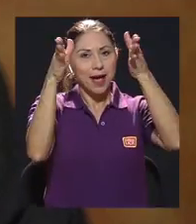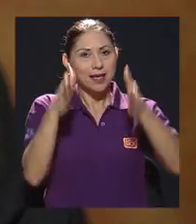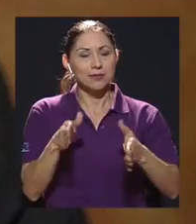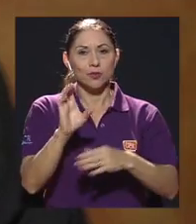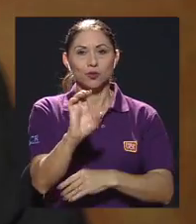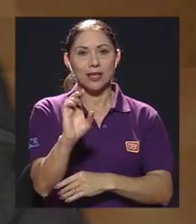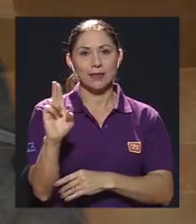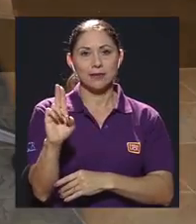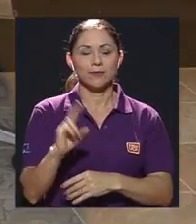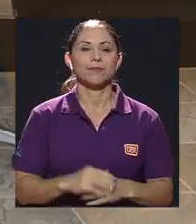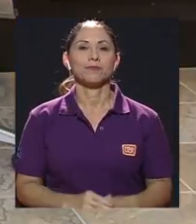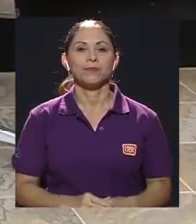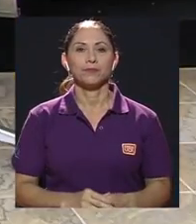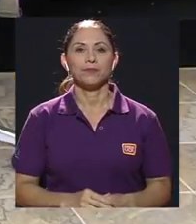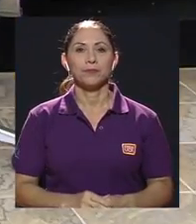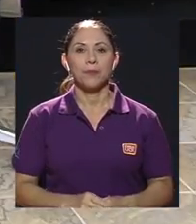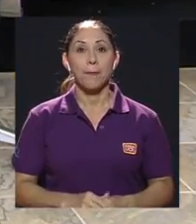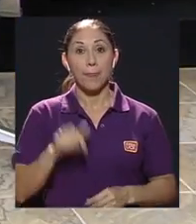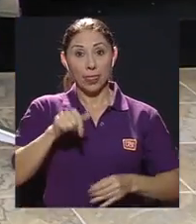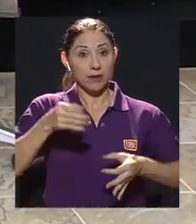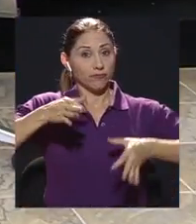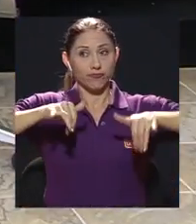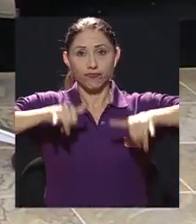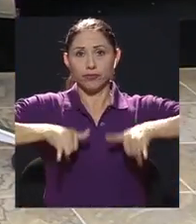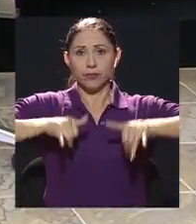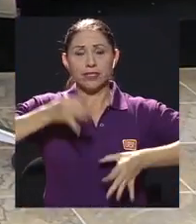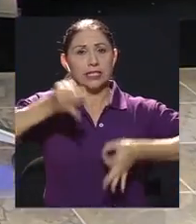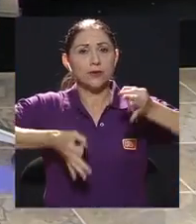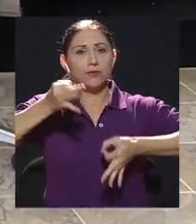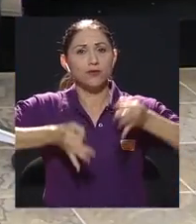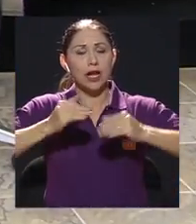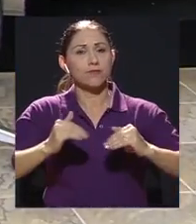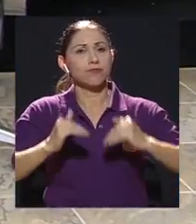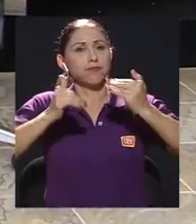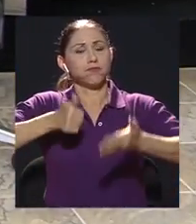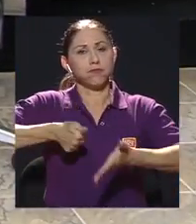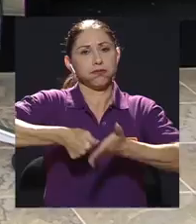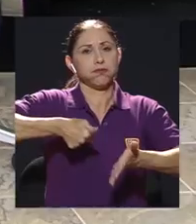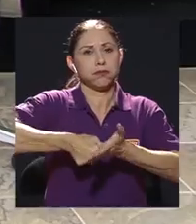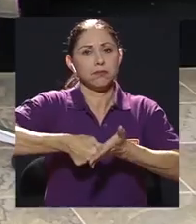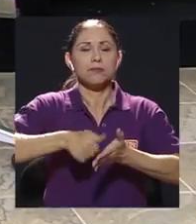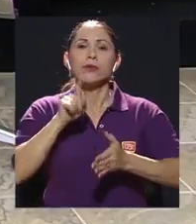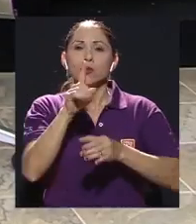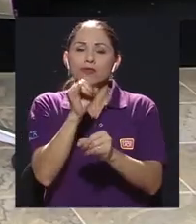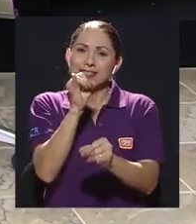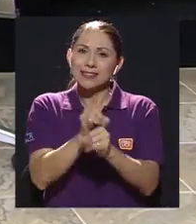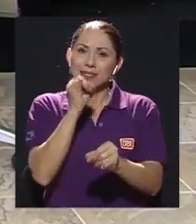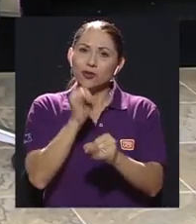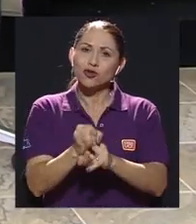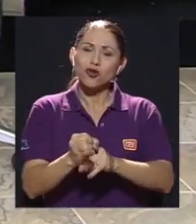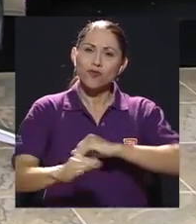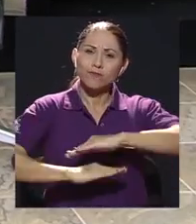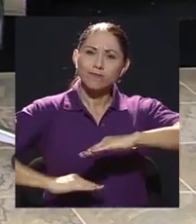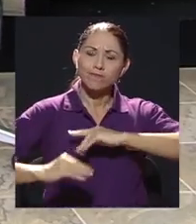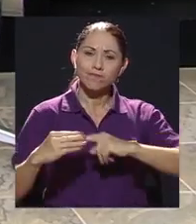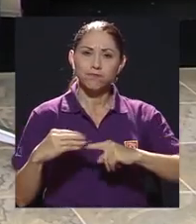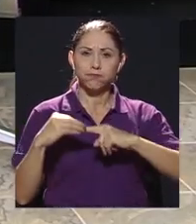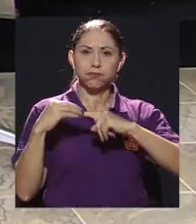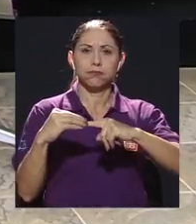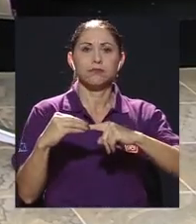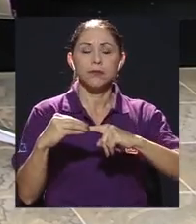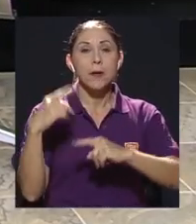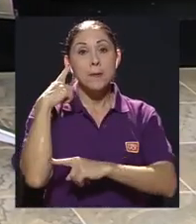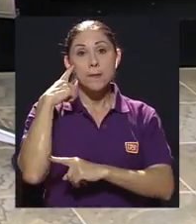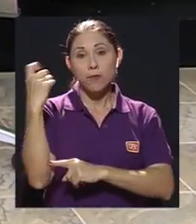Urcullo. Estamos en el Tribunal Supremo de Elecciones, una de las instituciones pilares fundamentales,